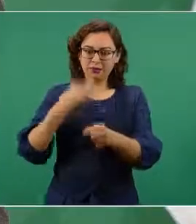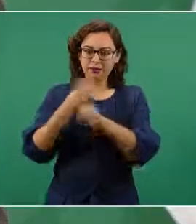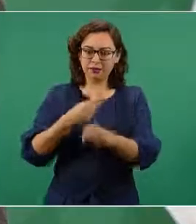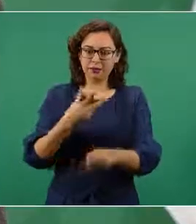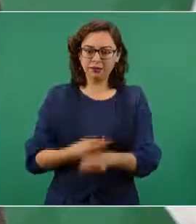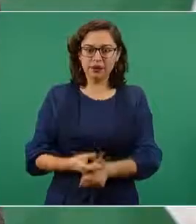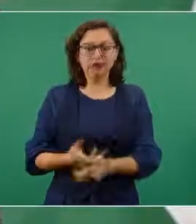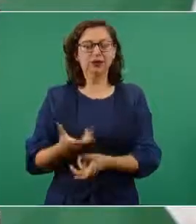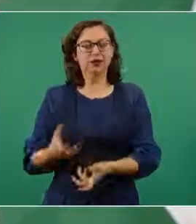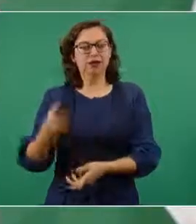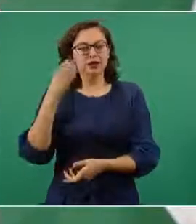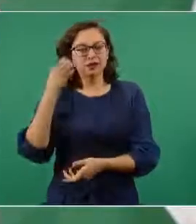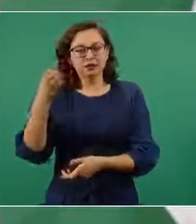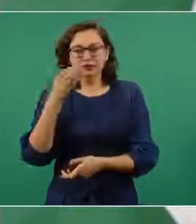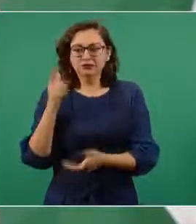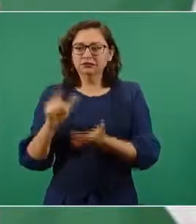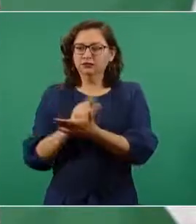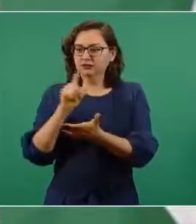telefónica,